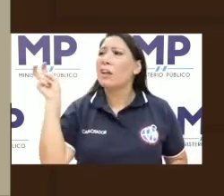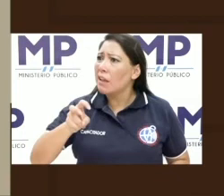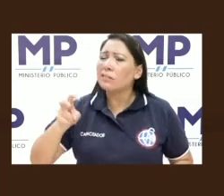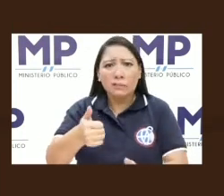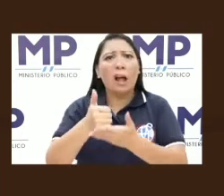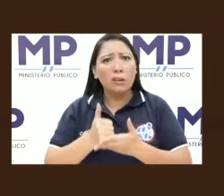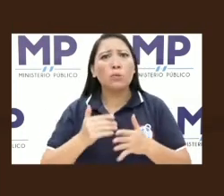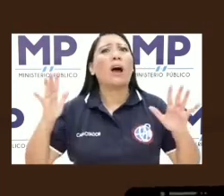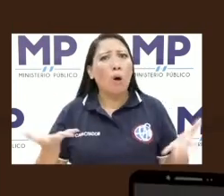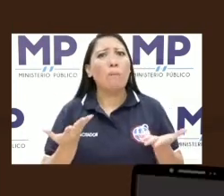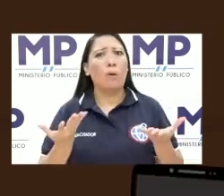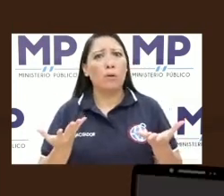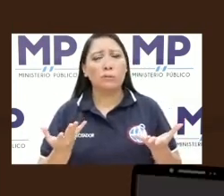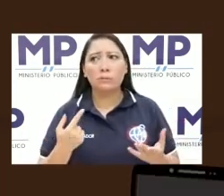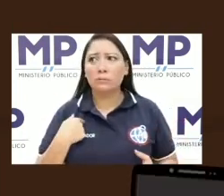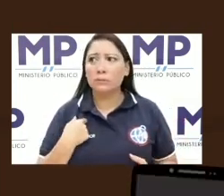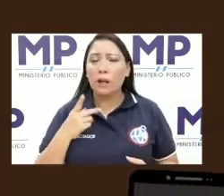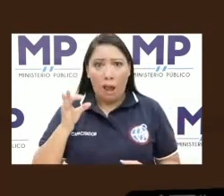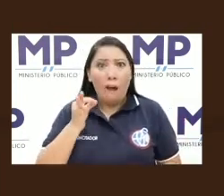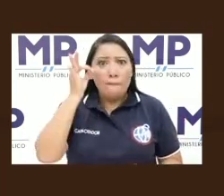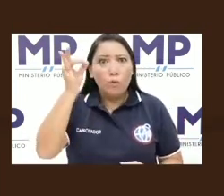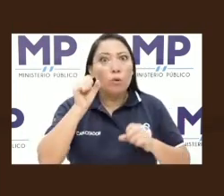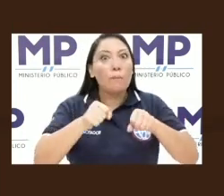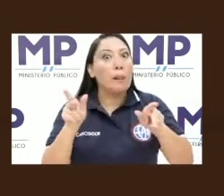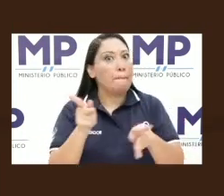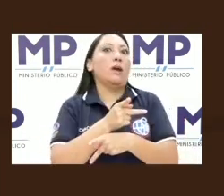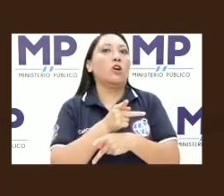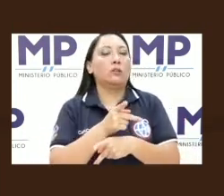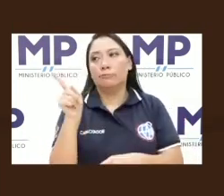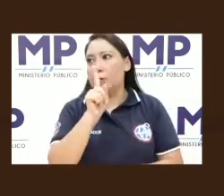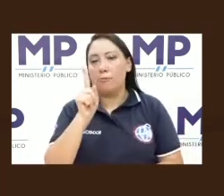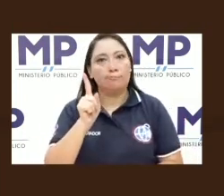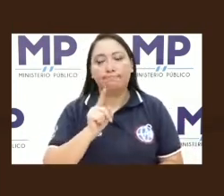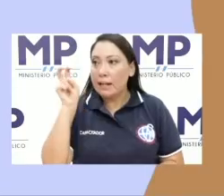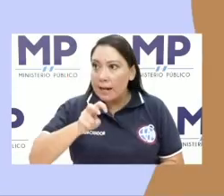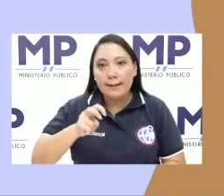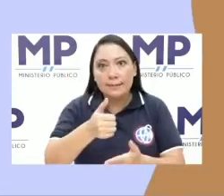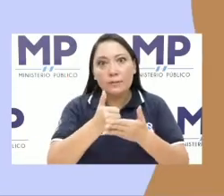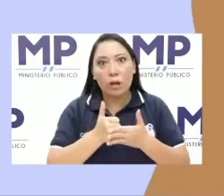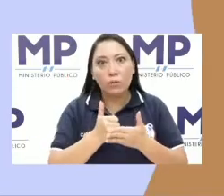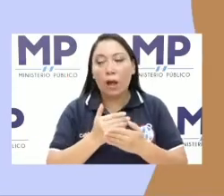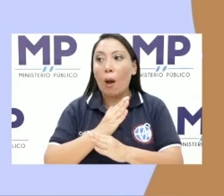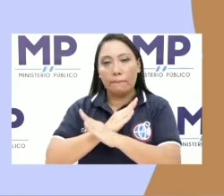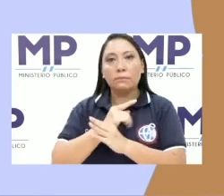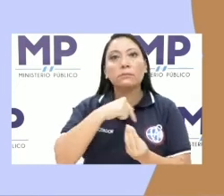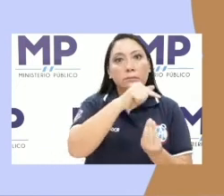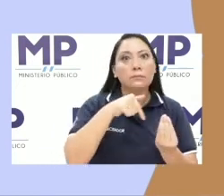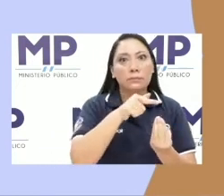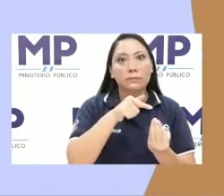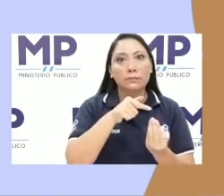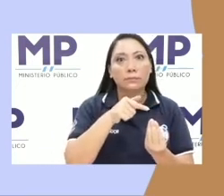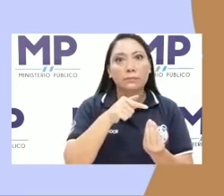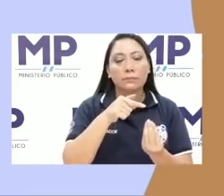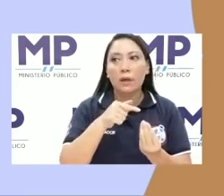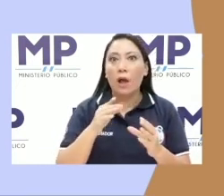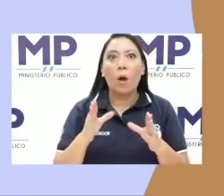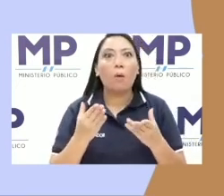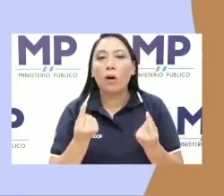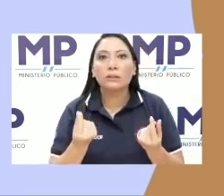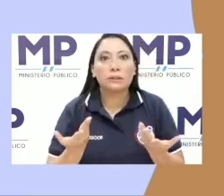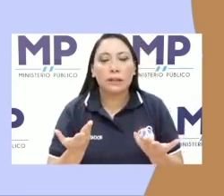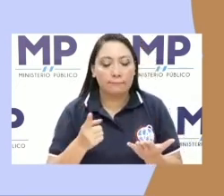mul kubno rahaushi kinetato banik manshata kin riyer kinemarik eskolil rahaushi kin chakhir